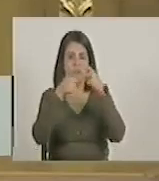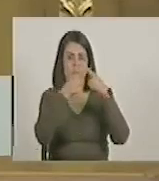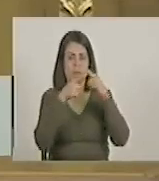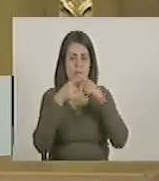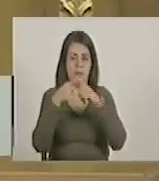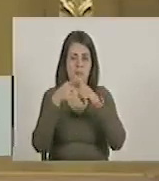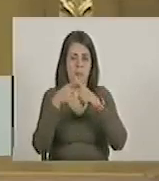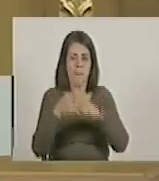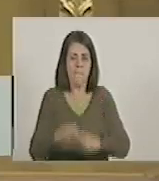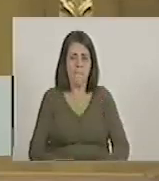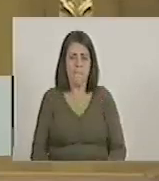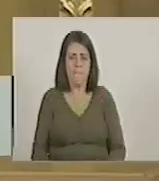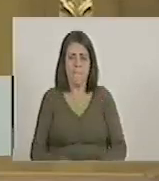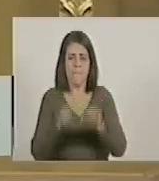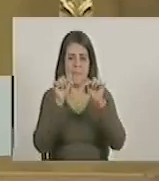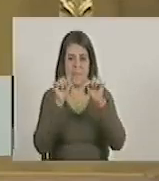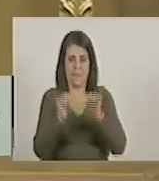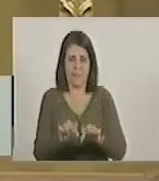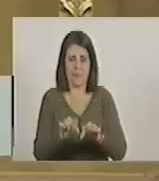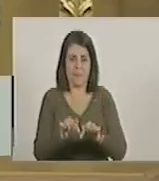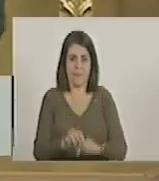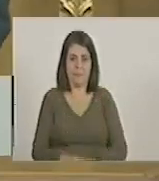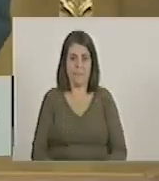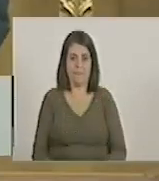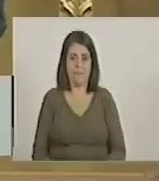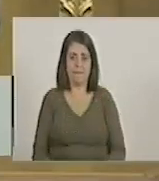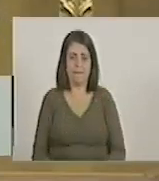diversificado. En ese marco